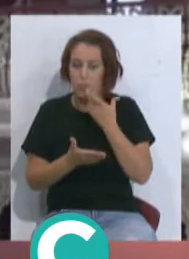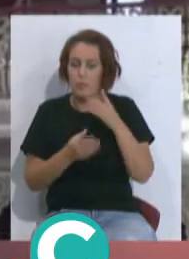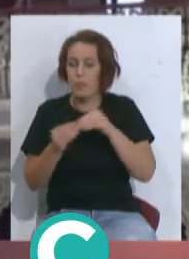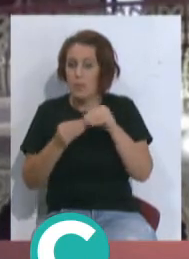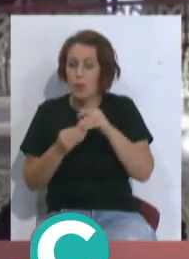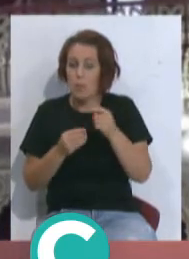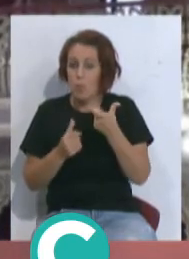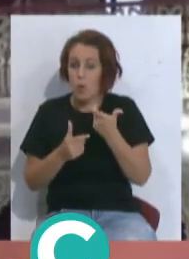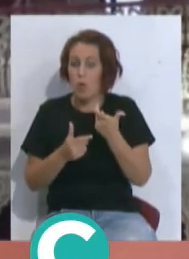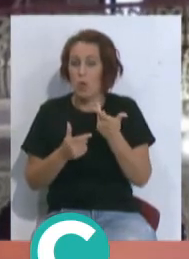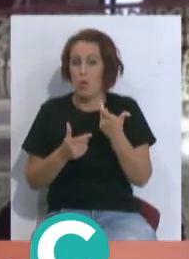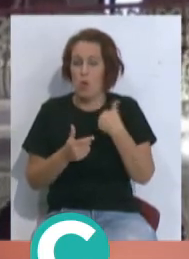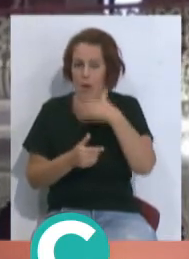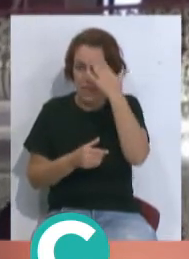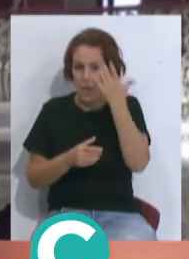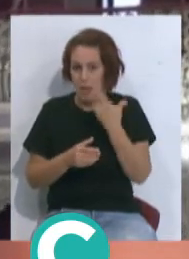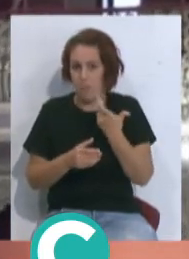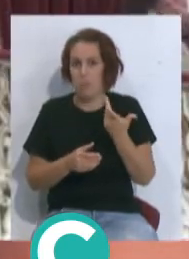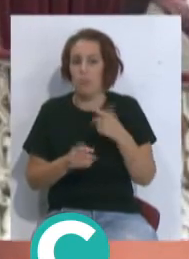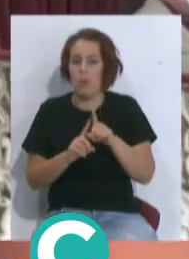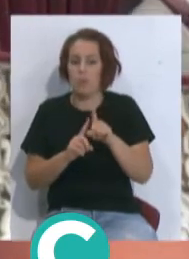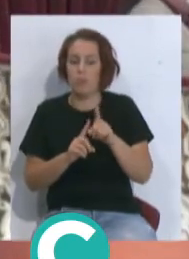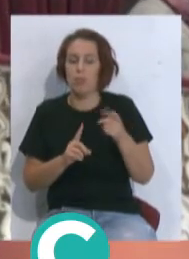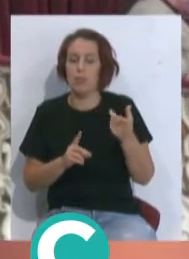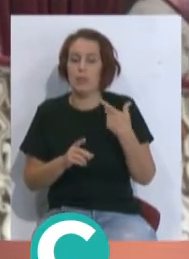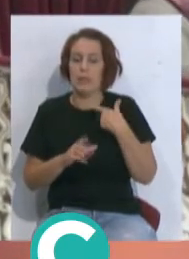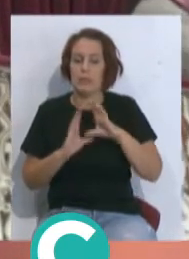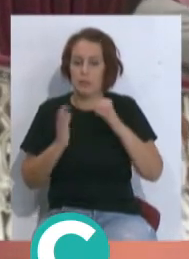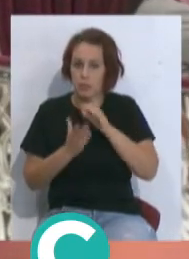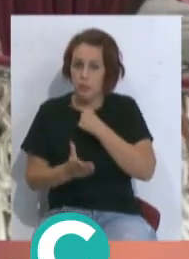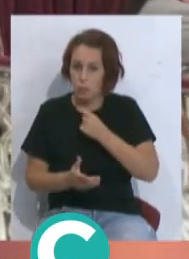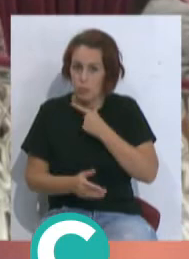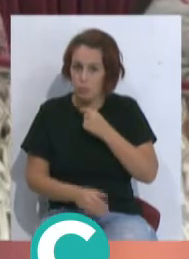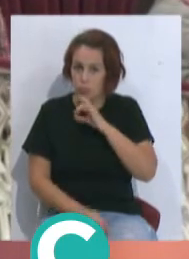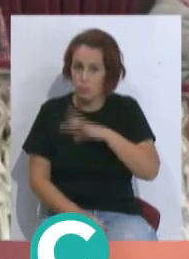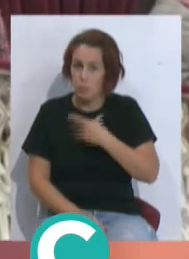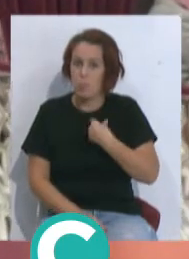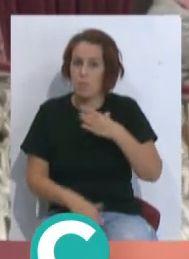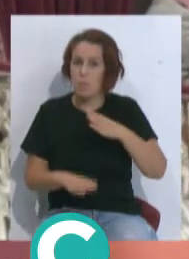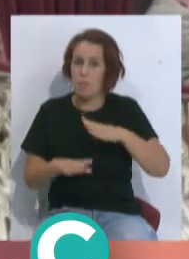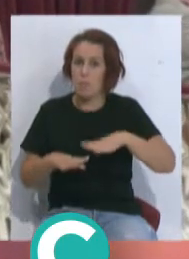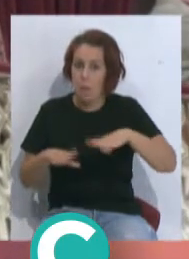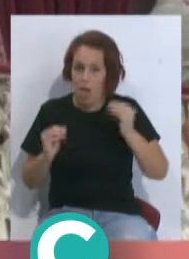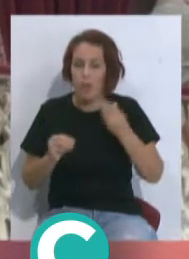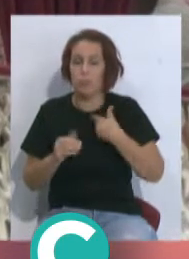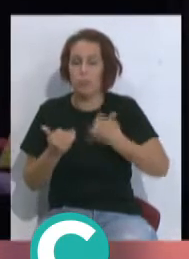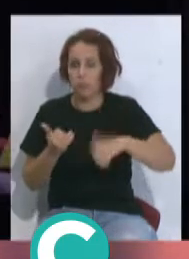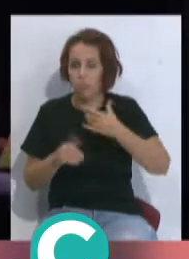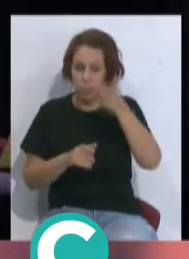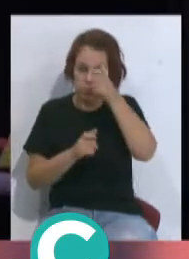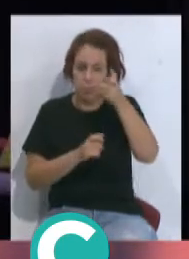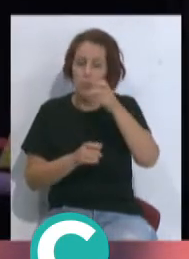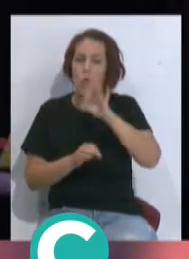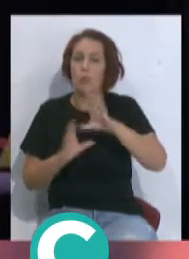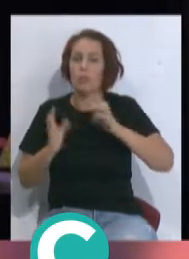flexibilizamos yo soy tu padre un también, poco el término, yo soy de cabeza de, yo soy tu padre también, de serie, la chirigota de los Palacios, la comparsa